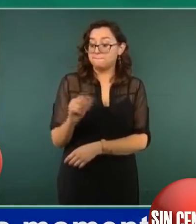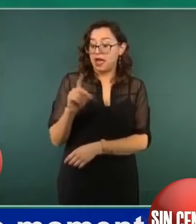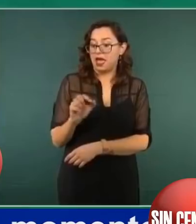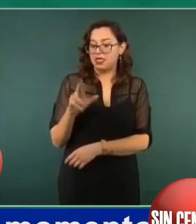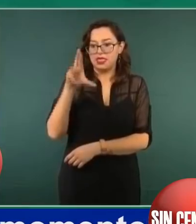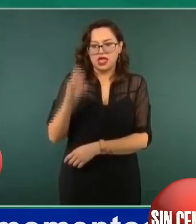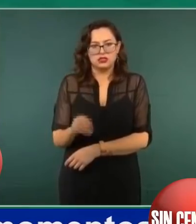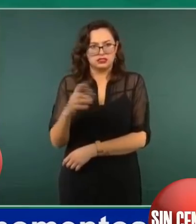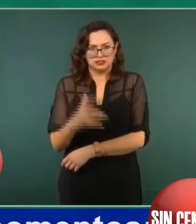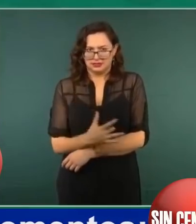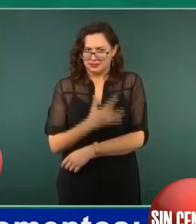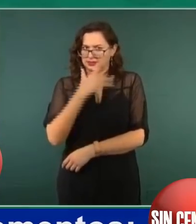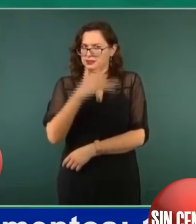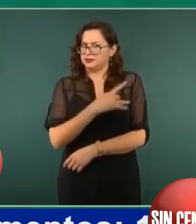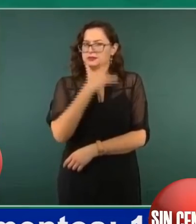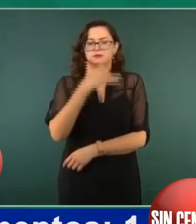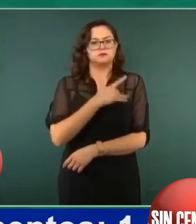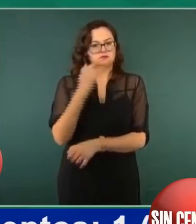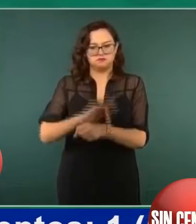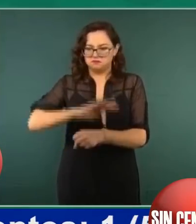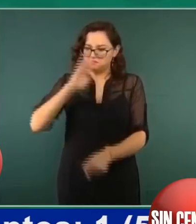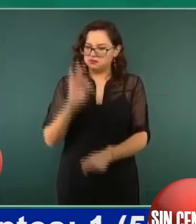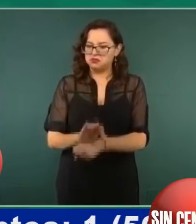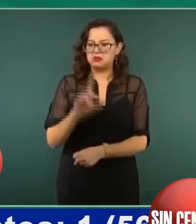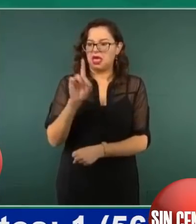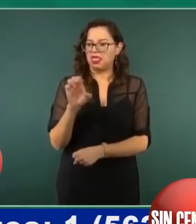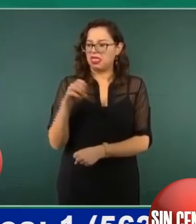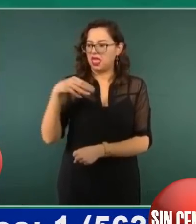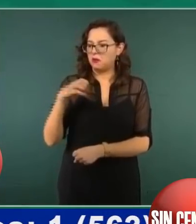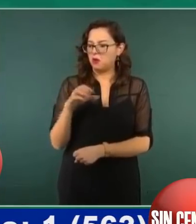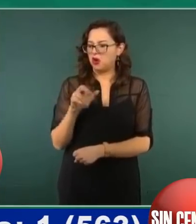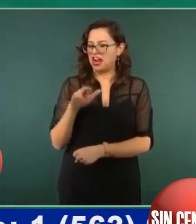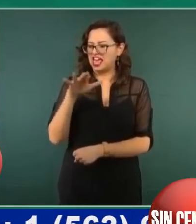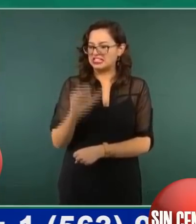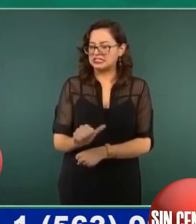porque él se propone garantizar las libertades del pueblo